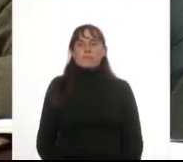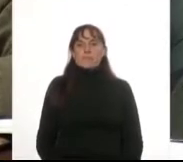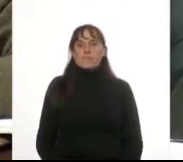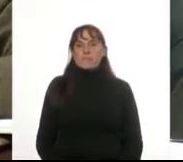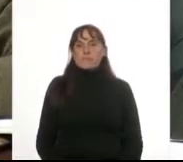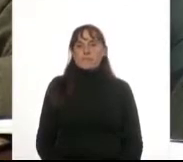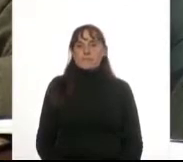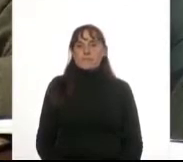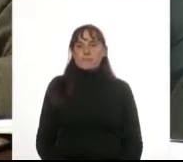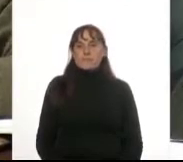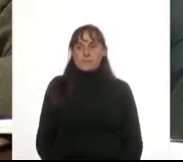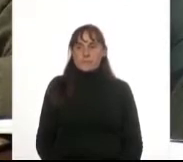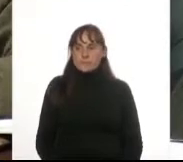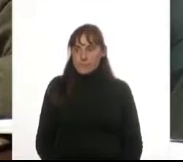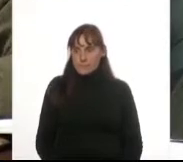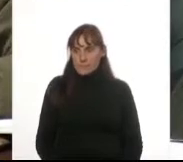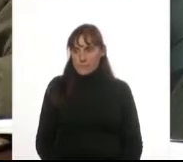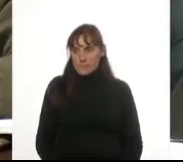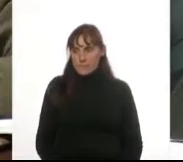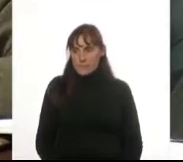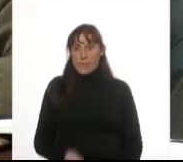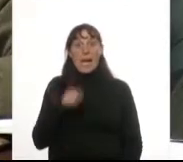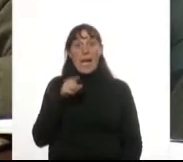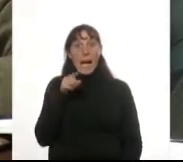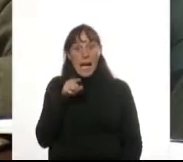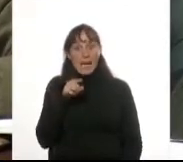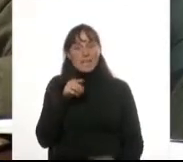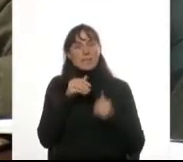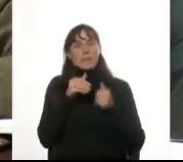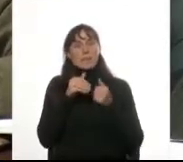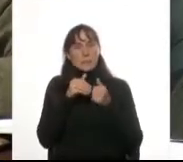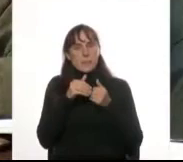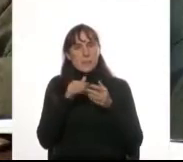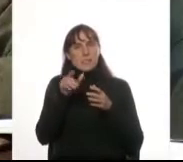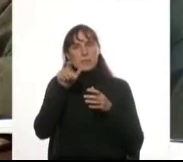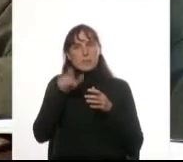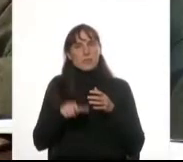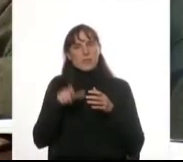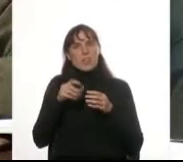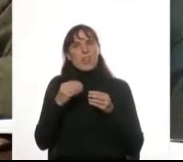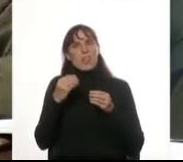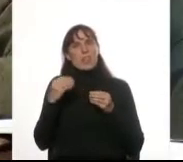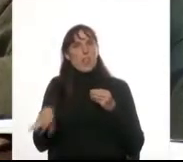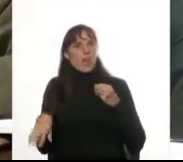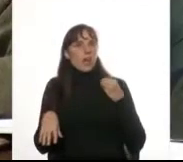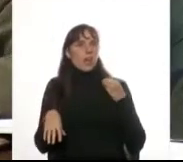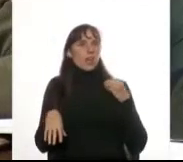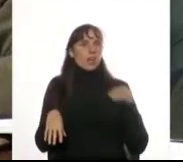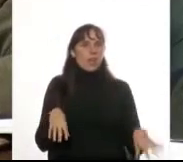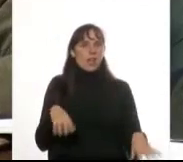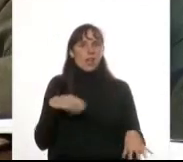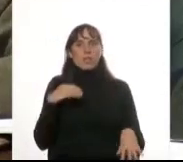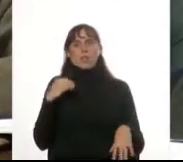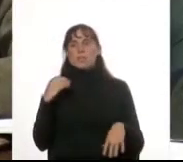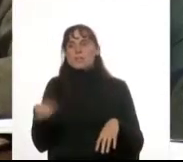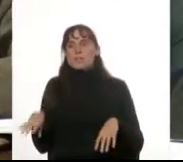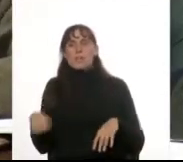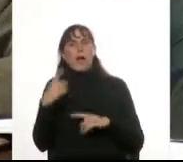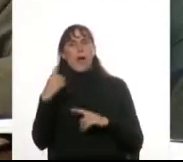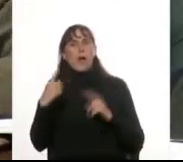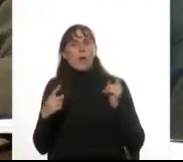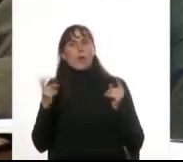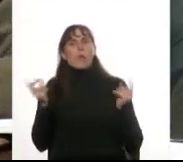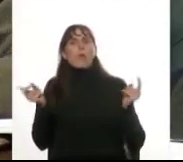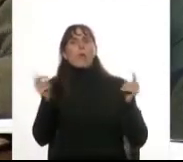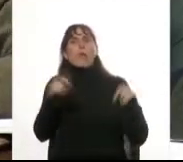Allí empezaron algunas deserciones, Algunos de aquellos se refugiaron en